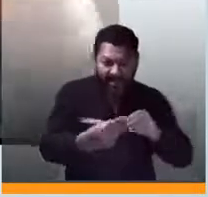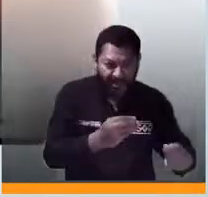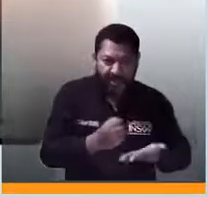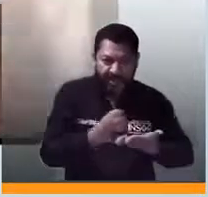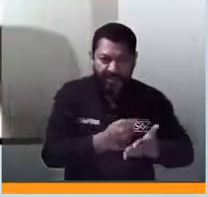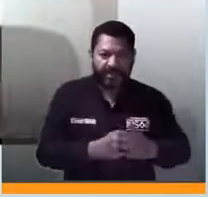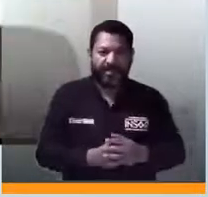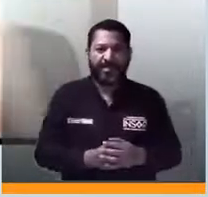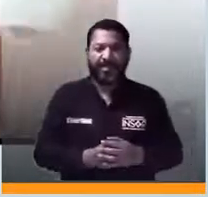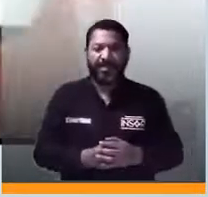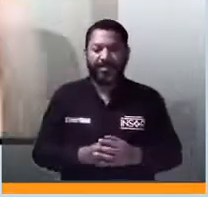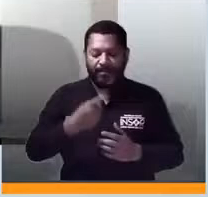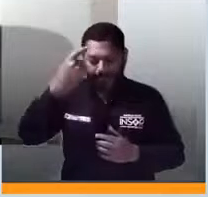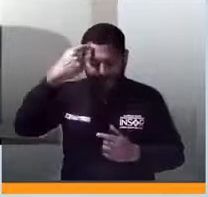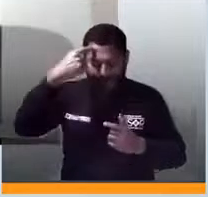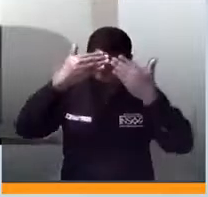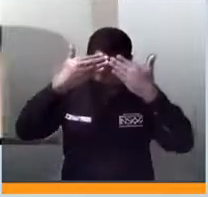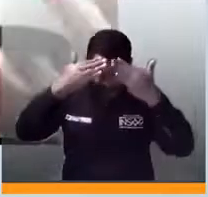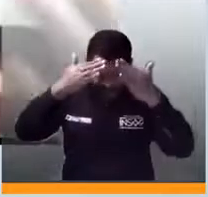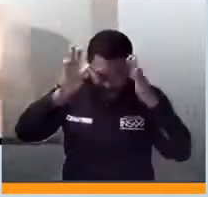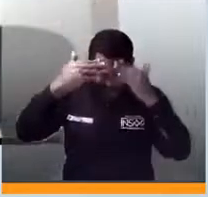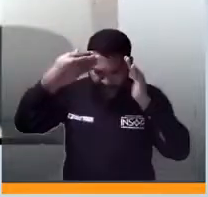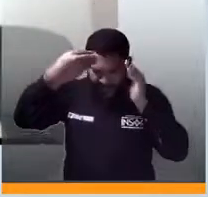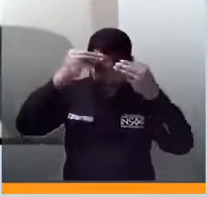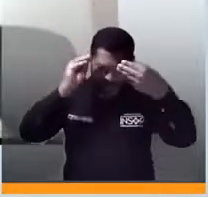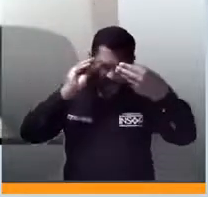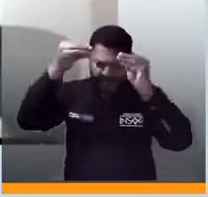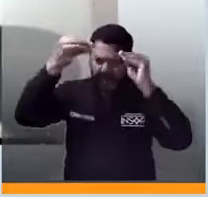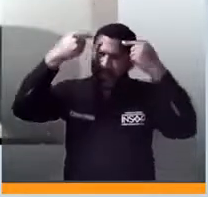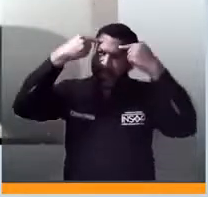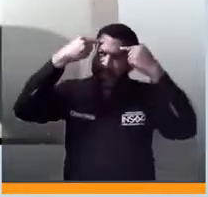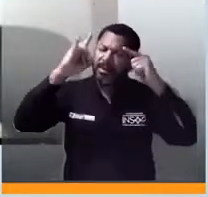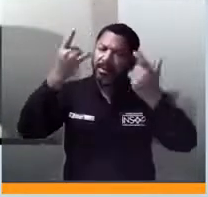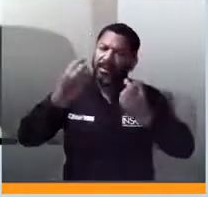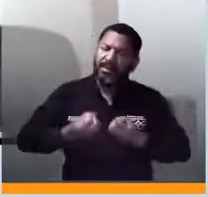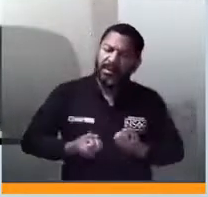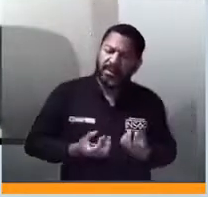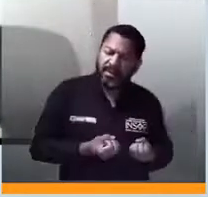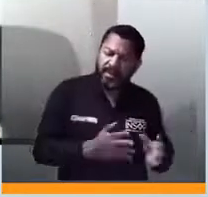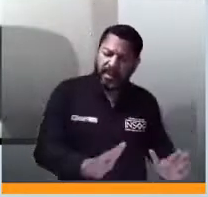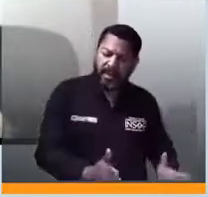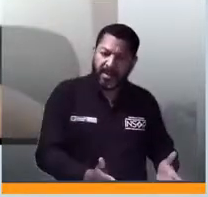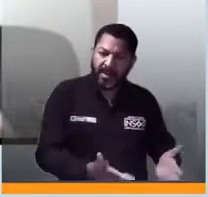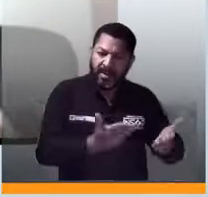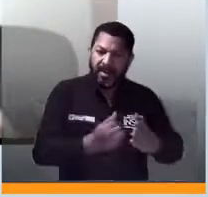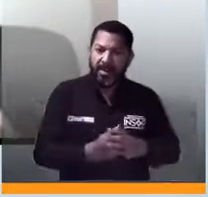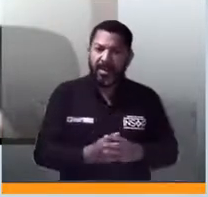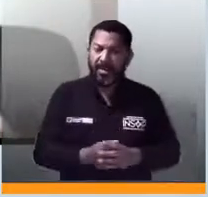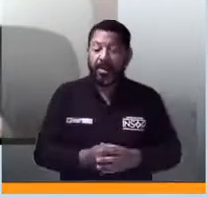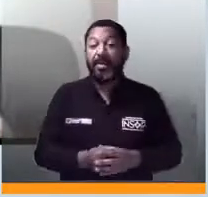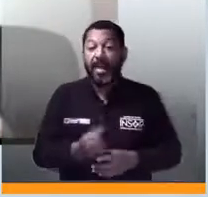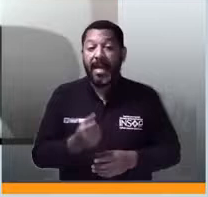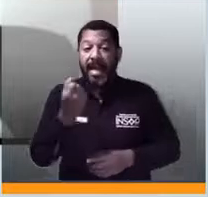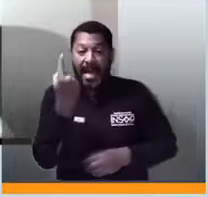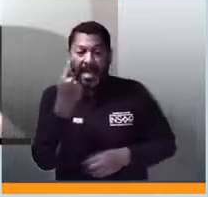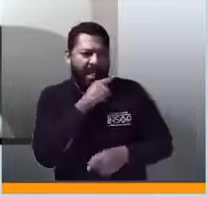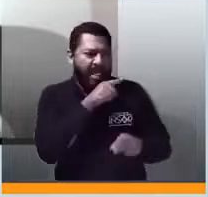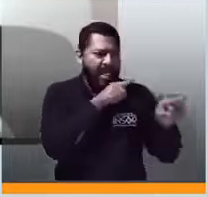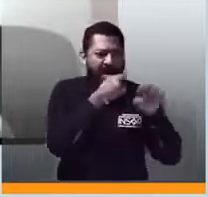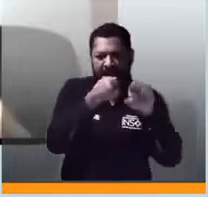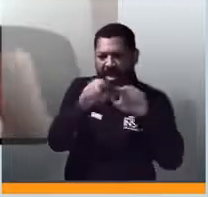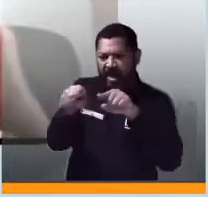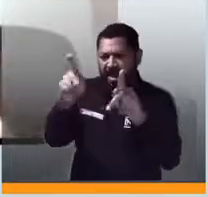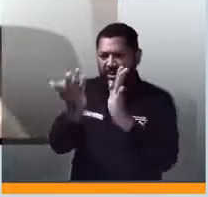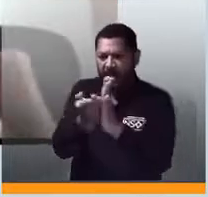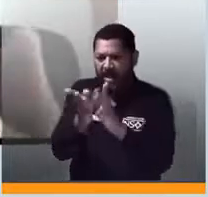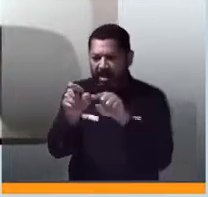una mente abierta, flexible. Creo que debemos ser capaces de entender cada situación y de